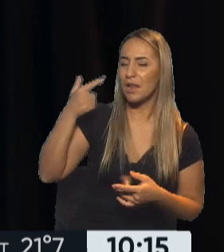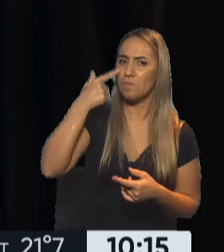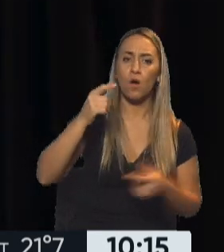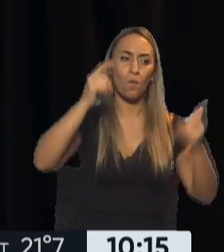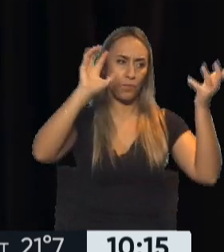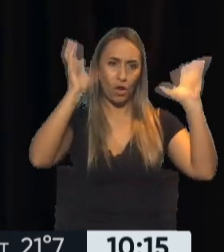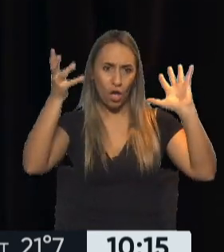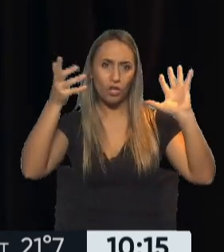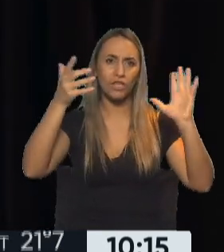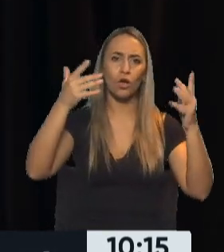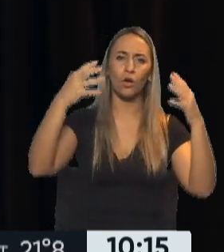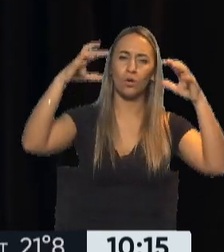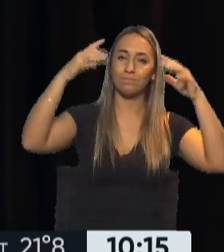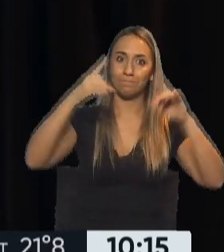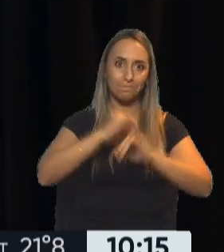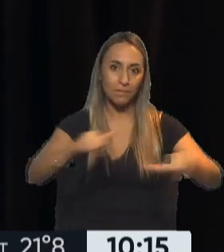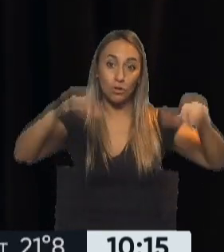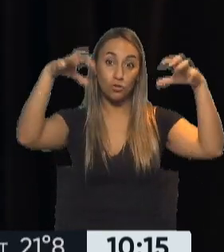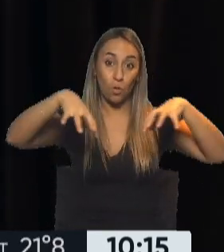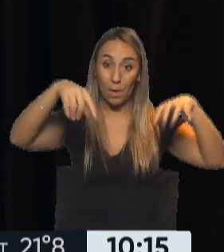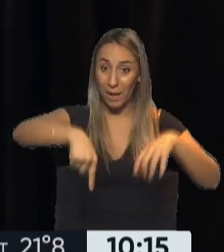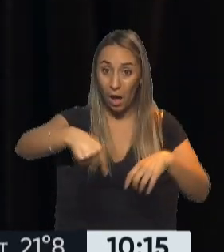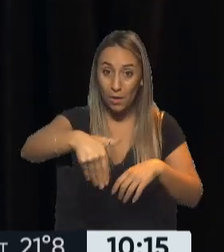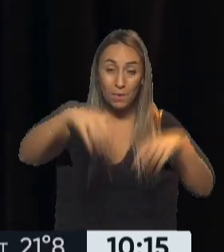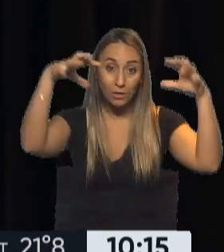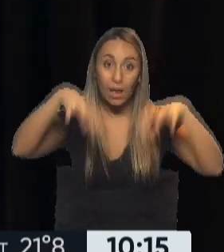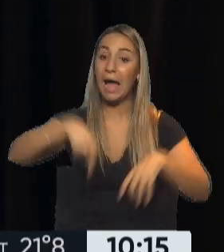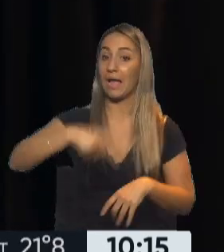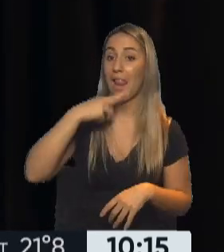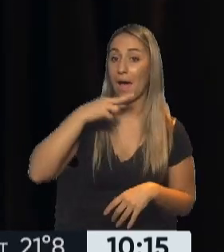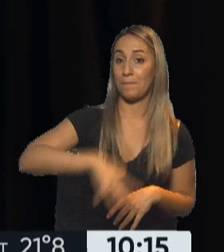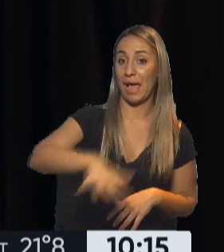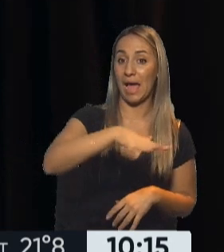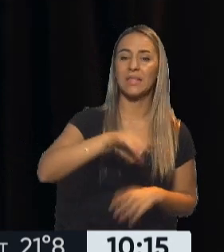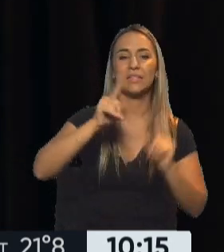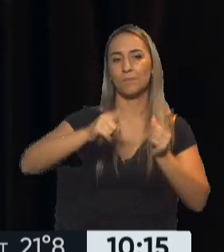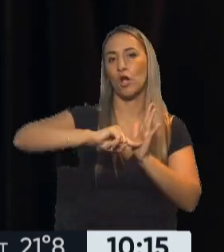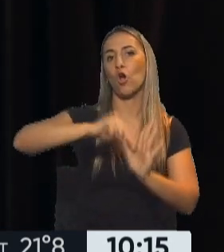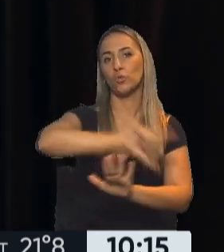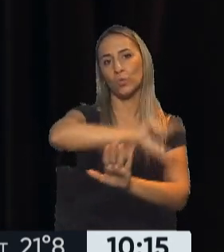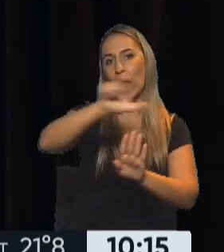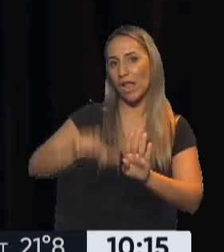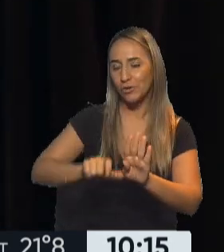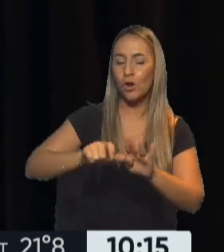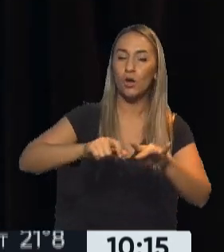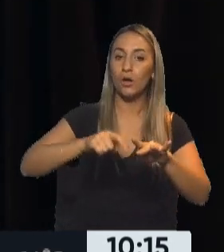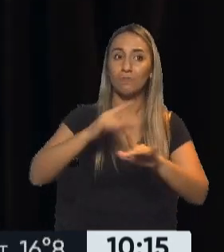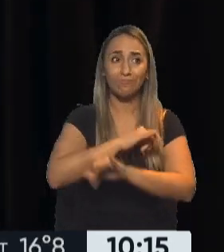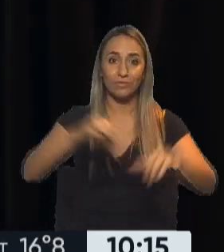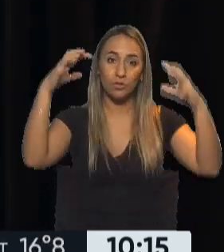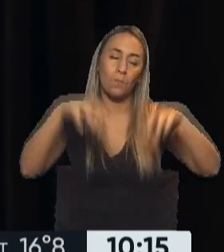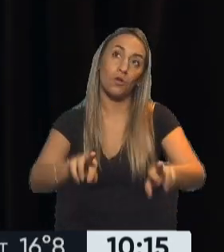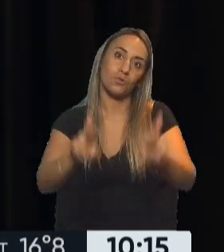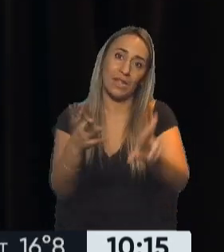lluvia para el día de hoy, acá en La Plata y en buena parte del conurbano. Afortunadamente llovió un